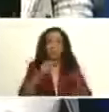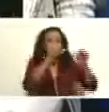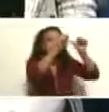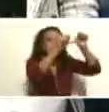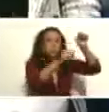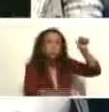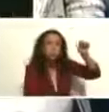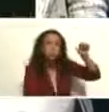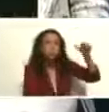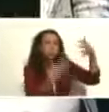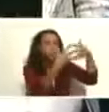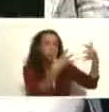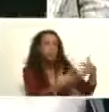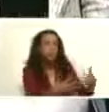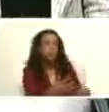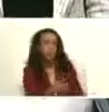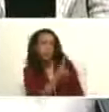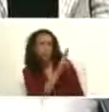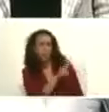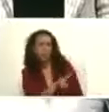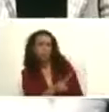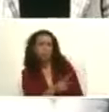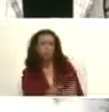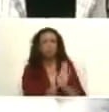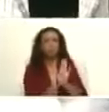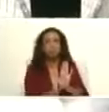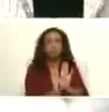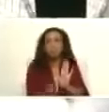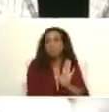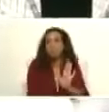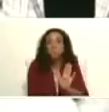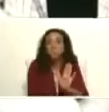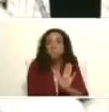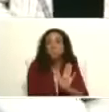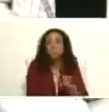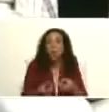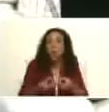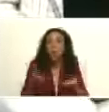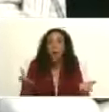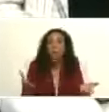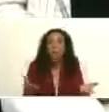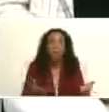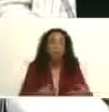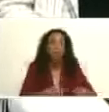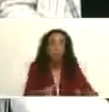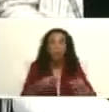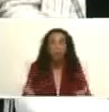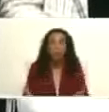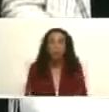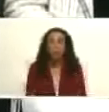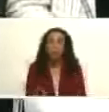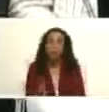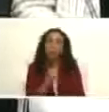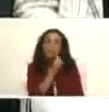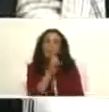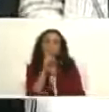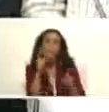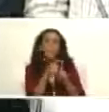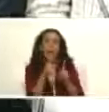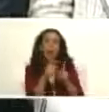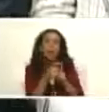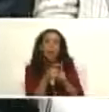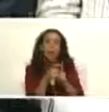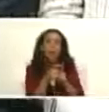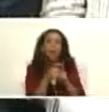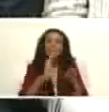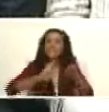de una forma que no me gusta presentarlo porque es abastecimiento. Entonces lo colocan como se